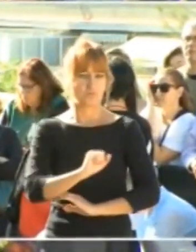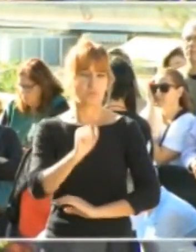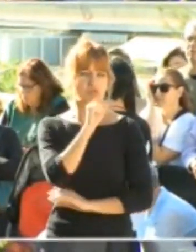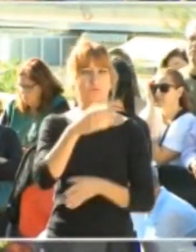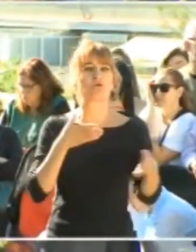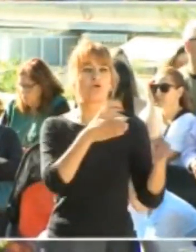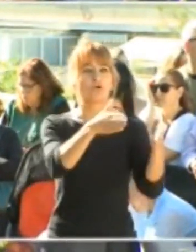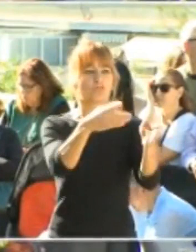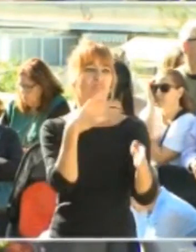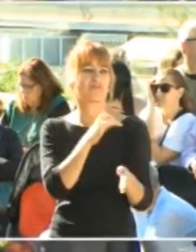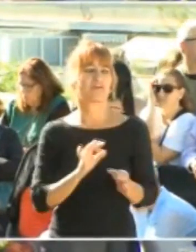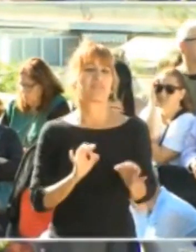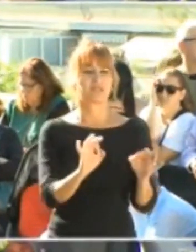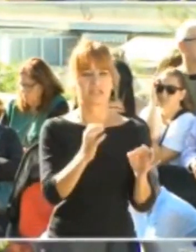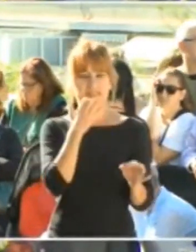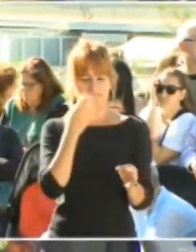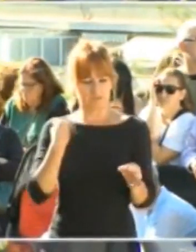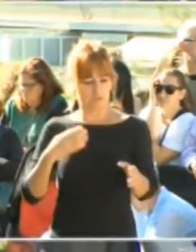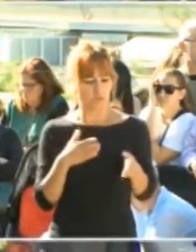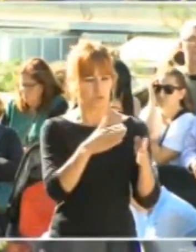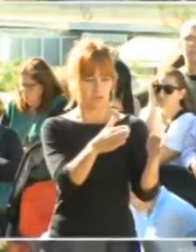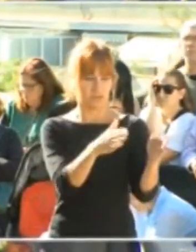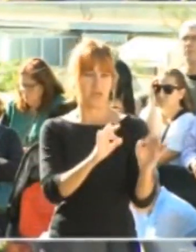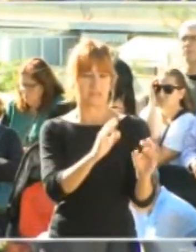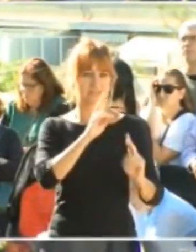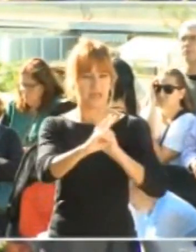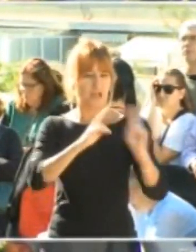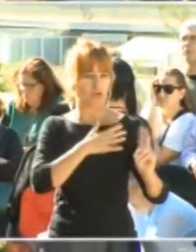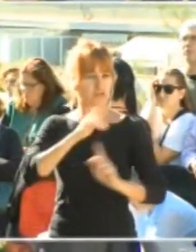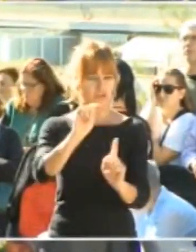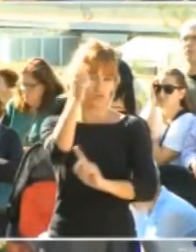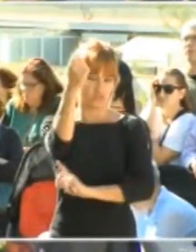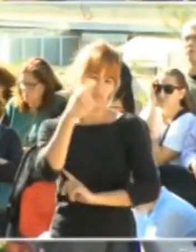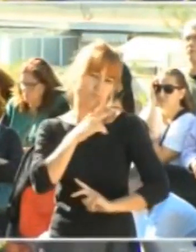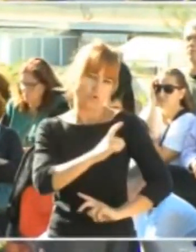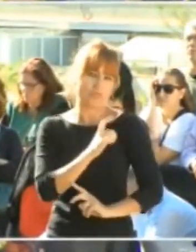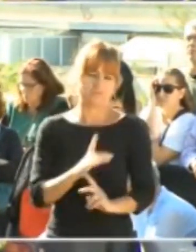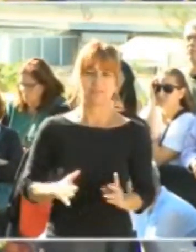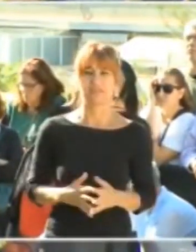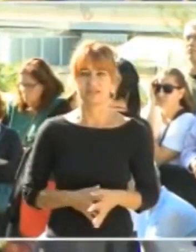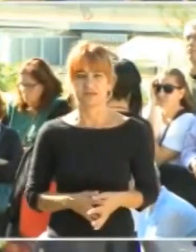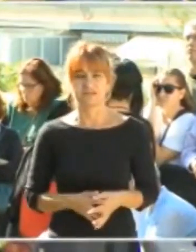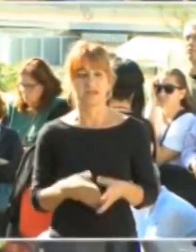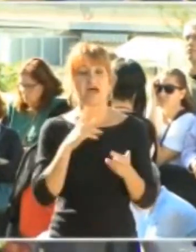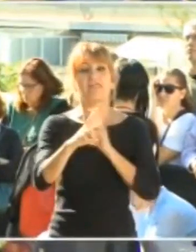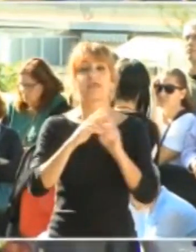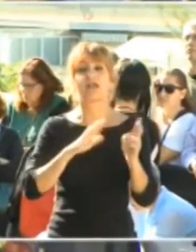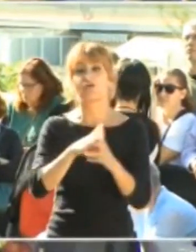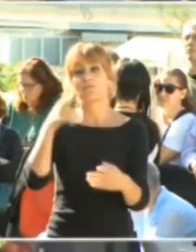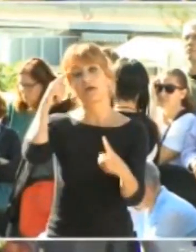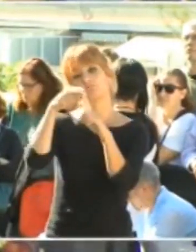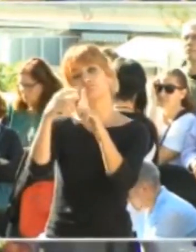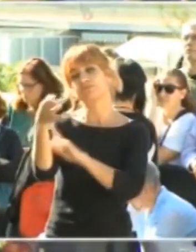camino fácil el que hay que recorrer para dialogar si el objetivo lógicamente es que del diálogo salga una solución que nos permita